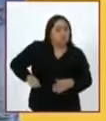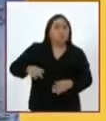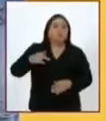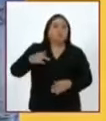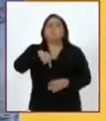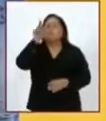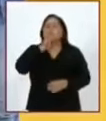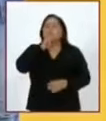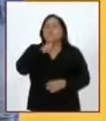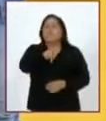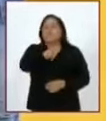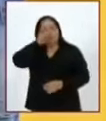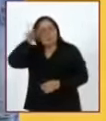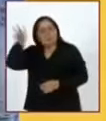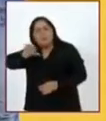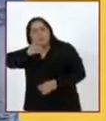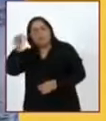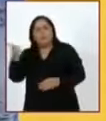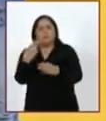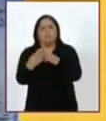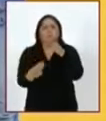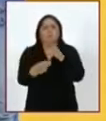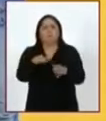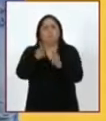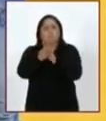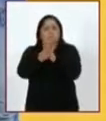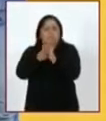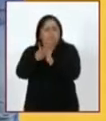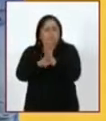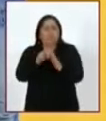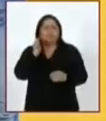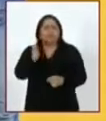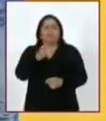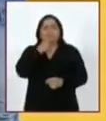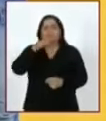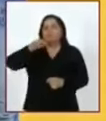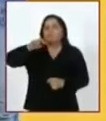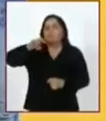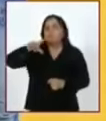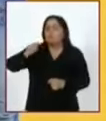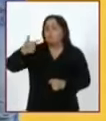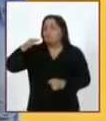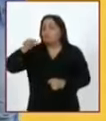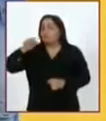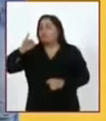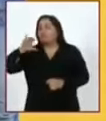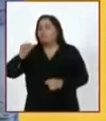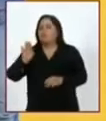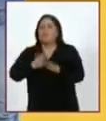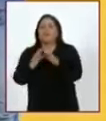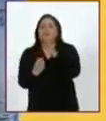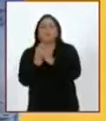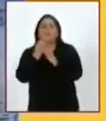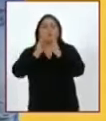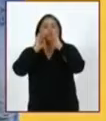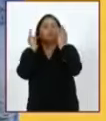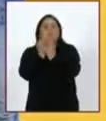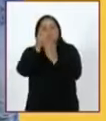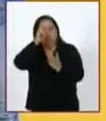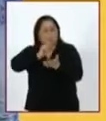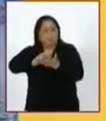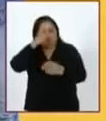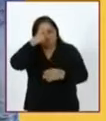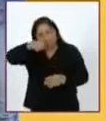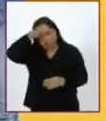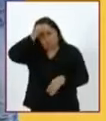mejor veamos el próximo material audiovisual denominado novela gráfica, una nueva forma de literatura, para